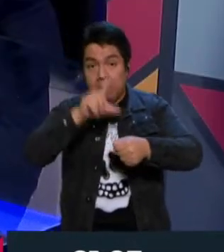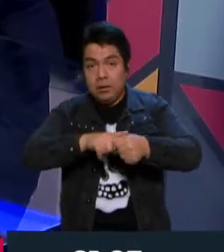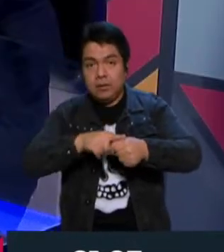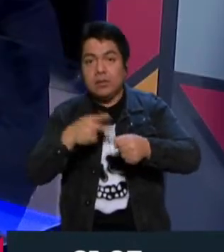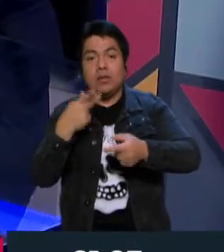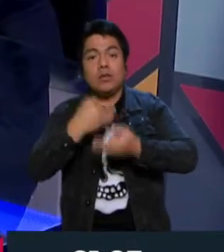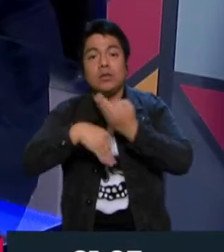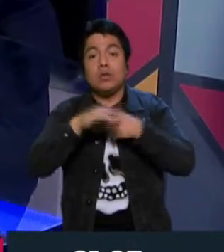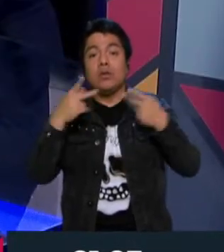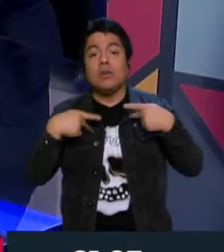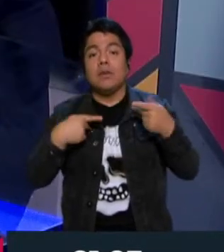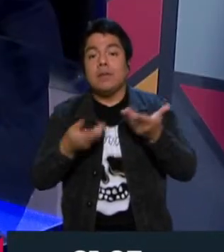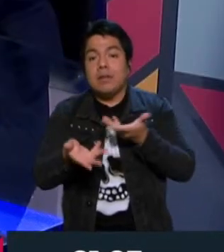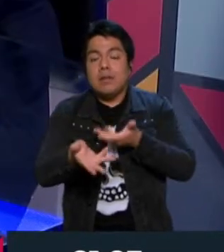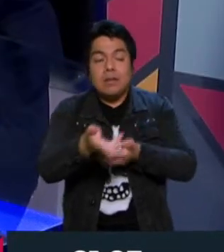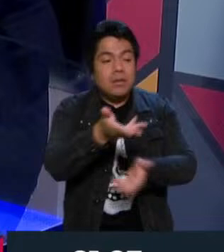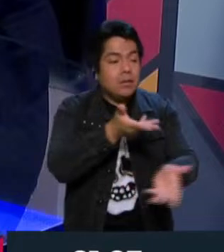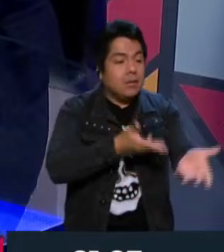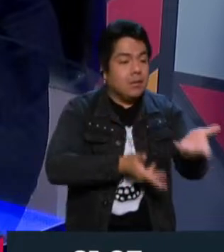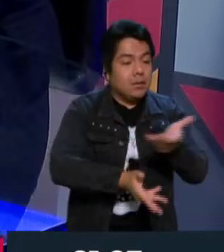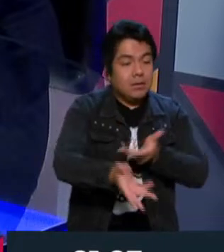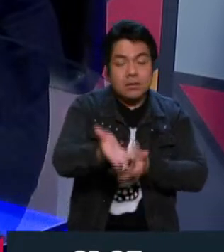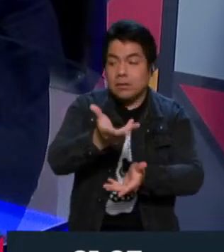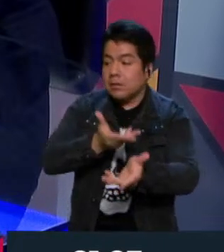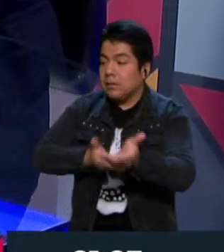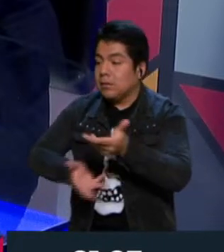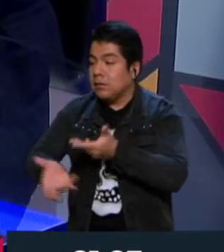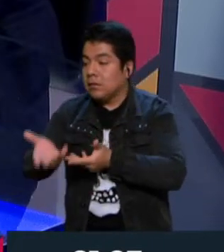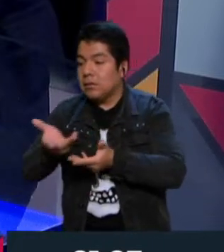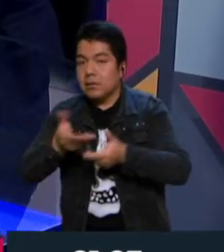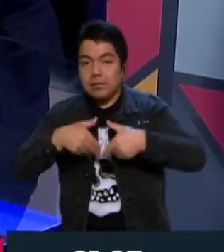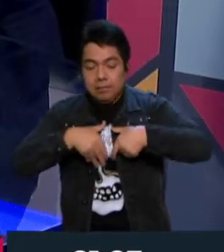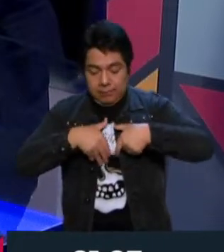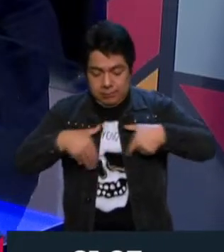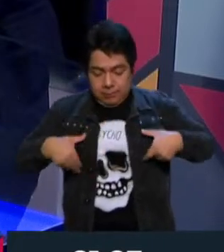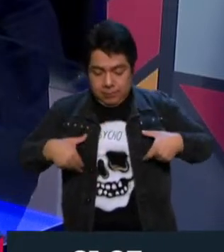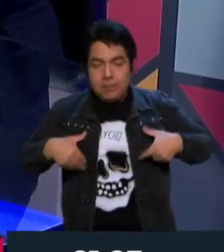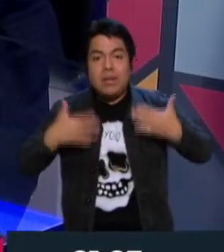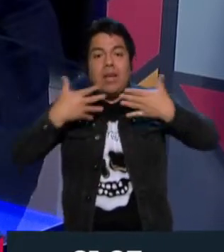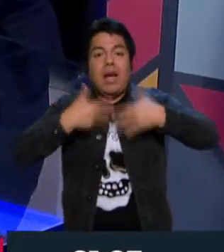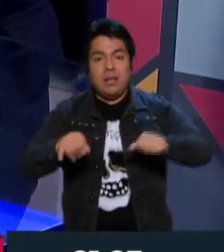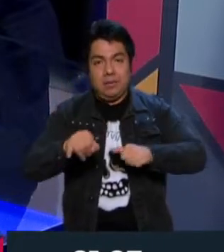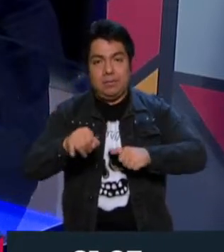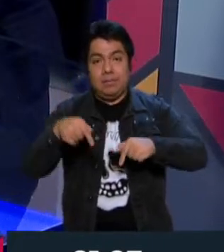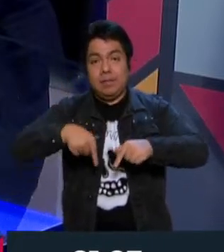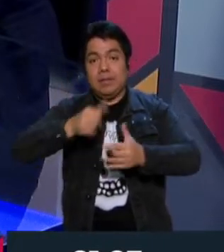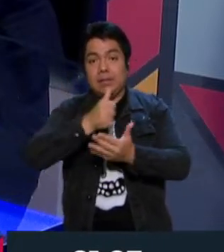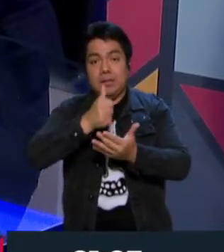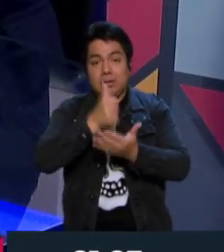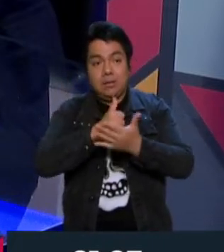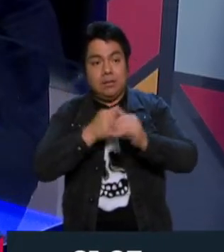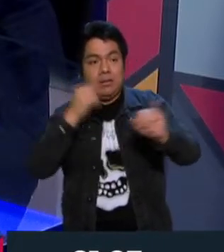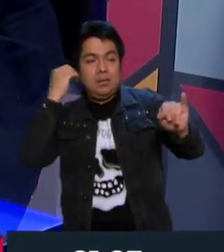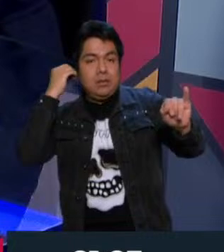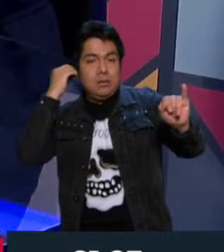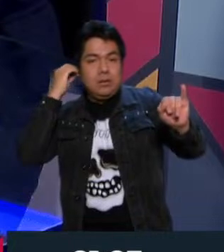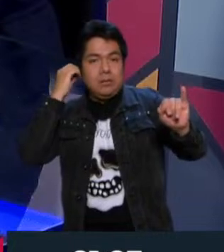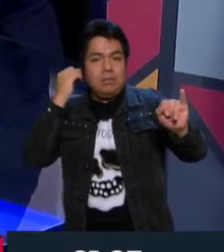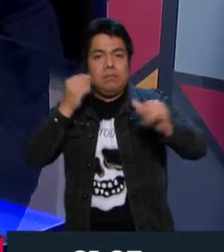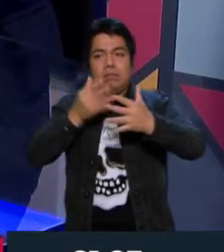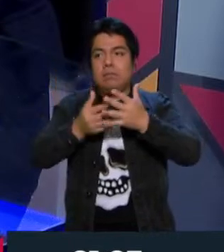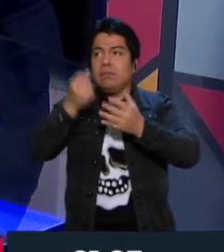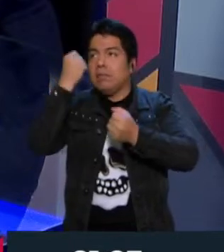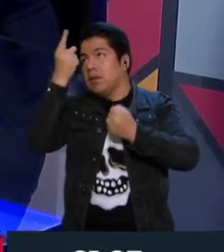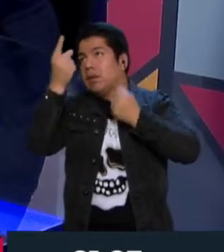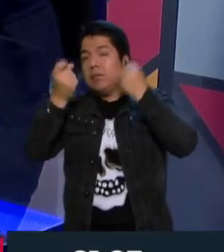compartamos toda esta serie de valores en conjunto y digamos, nosotros somos así, esta ciudad es de izquierda, etcétera. Y entonces nos